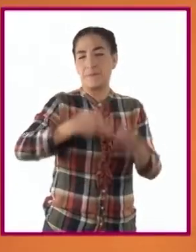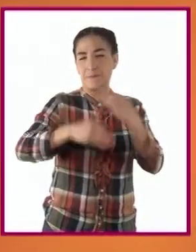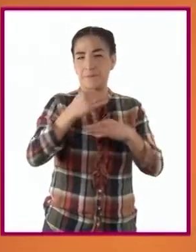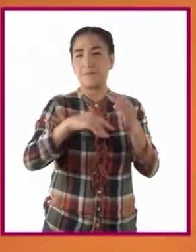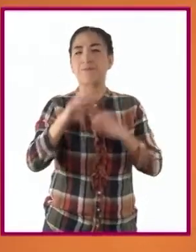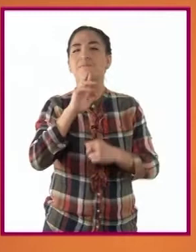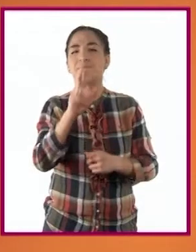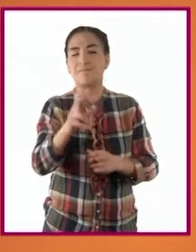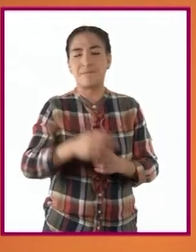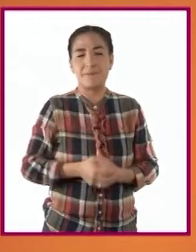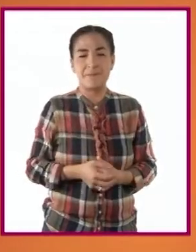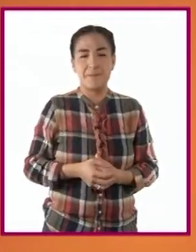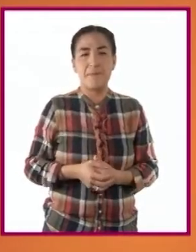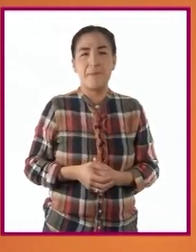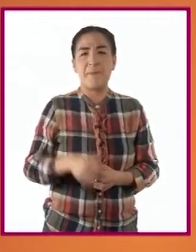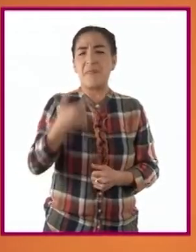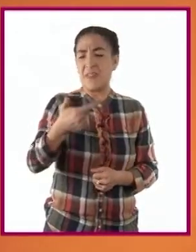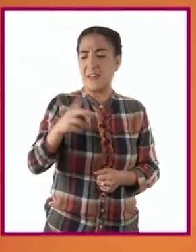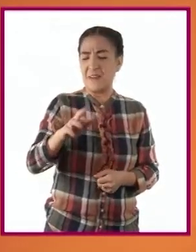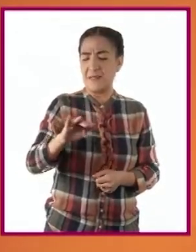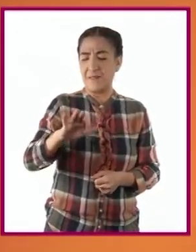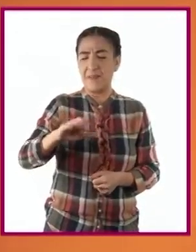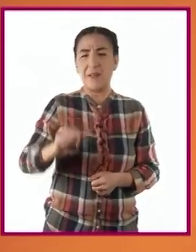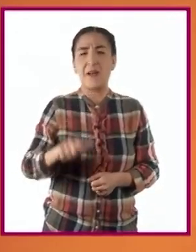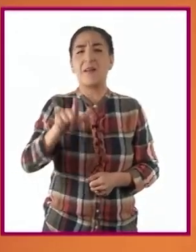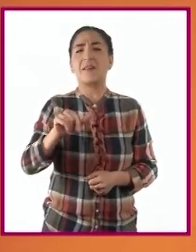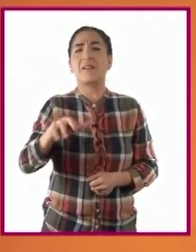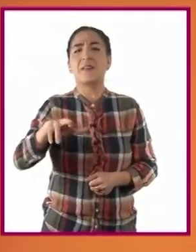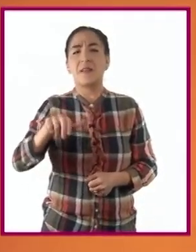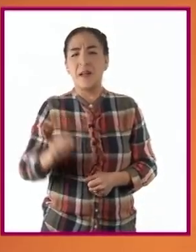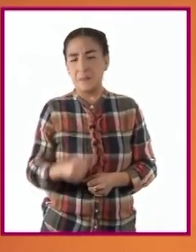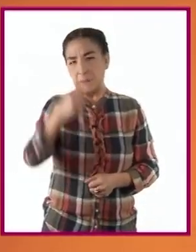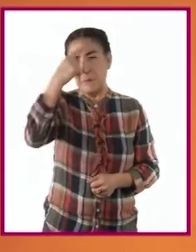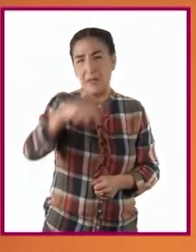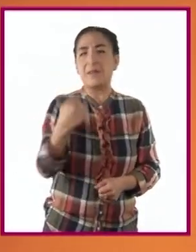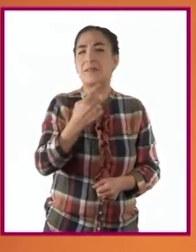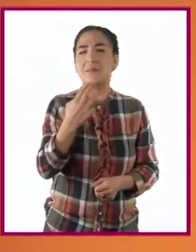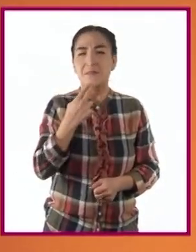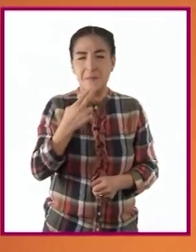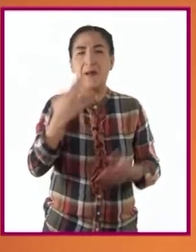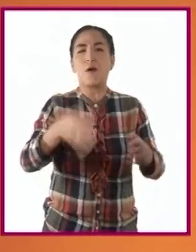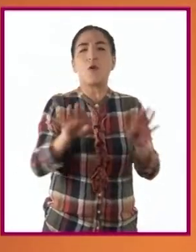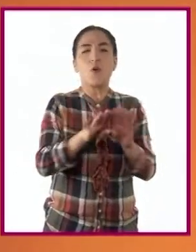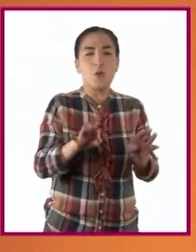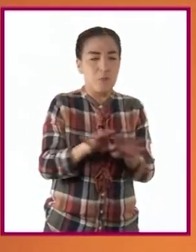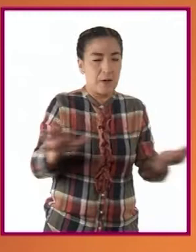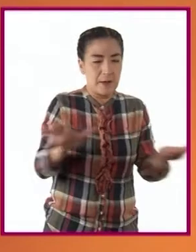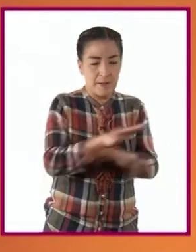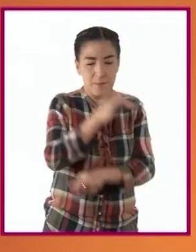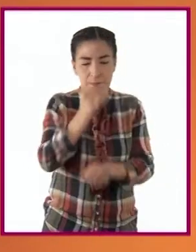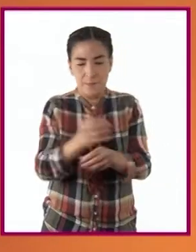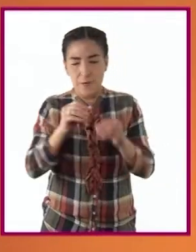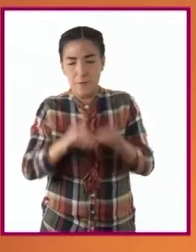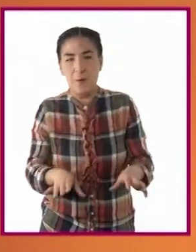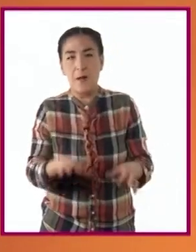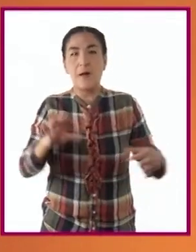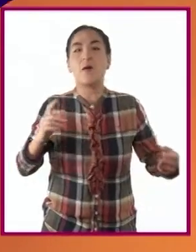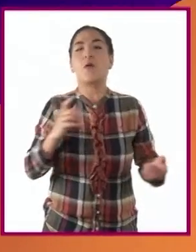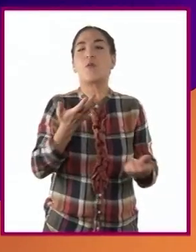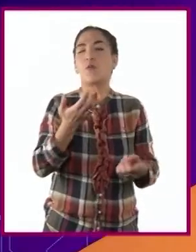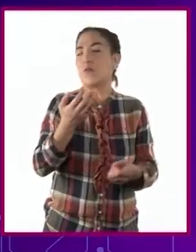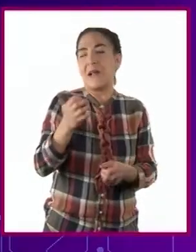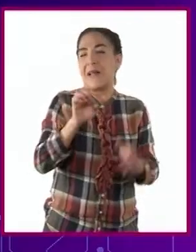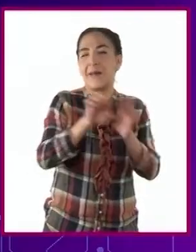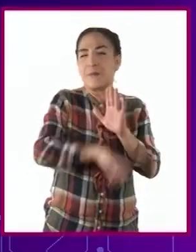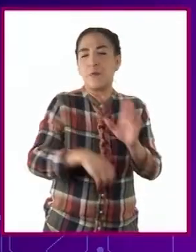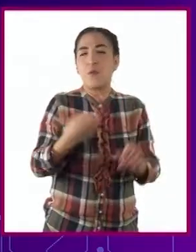Respondamos. Una gráfica de líneas sirve para comprobar rápidamente el cambio de tendencia de los datos en un intervalo de tiempo, es